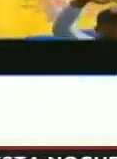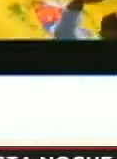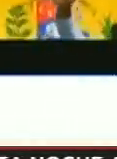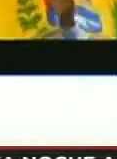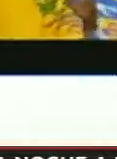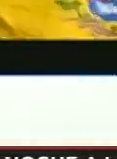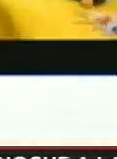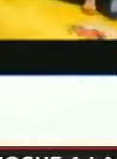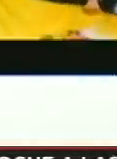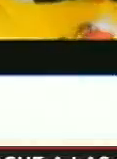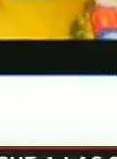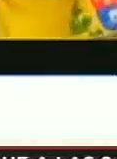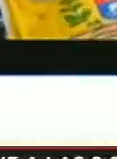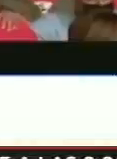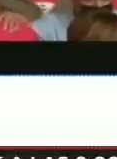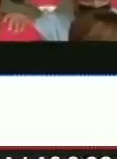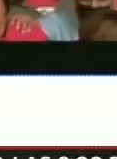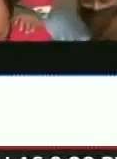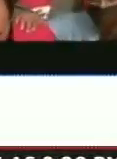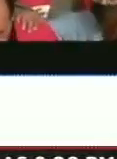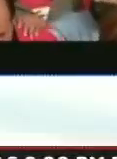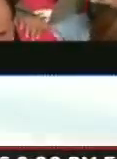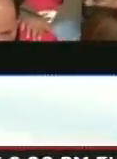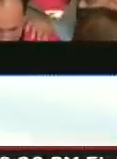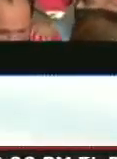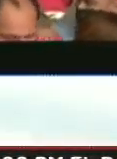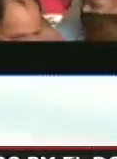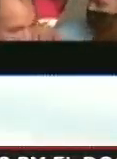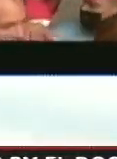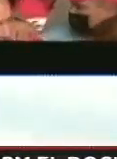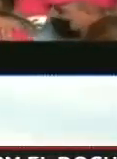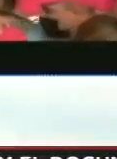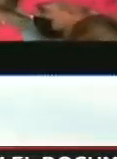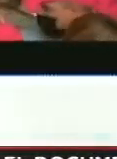diciembre de este año 2022.